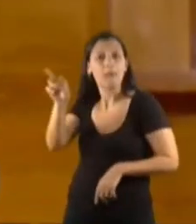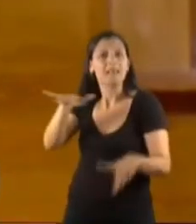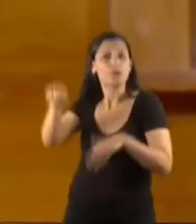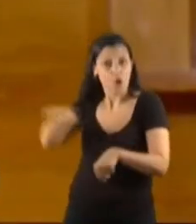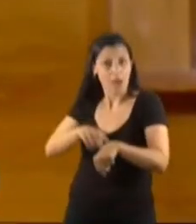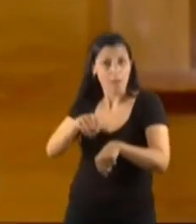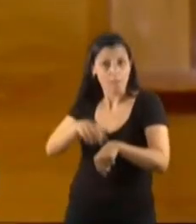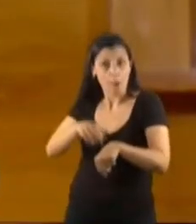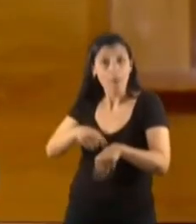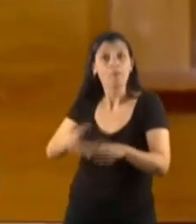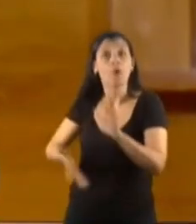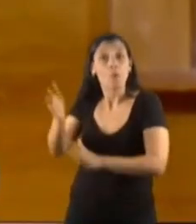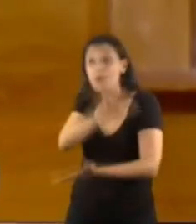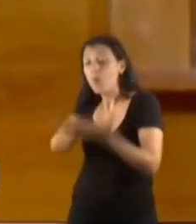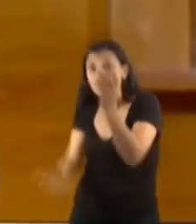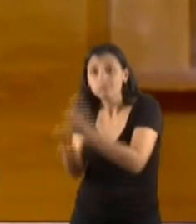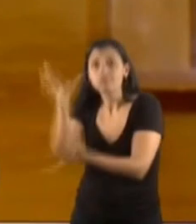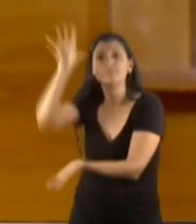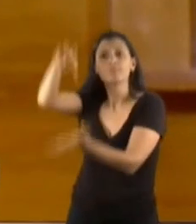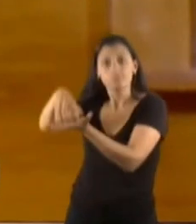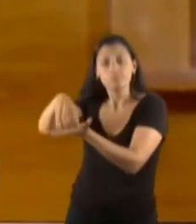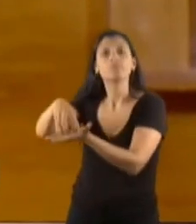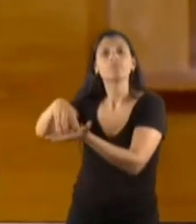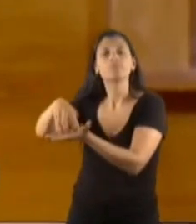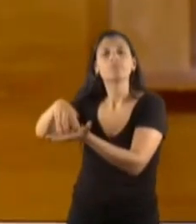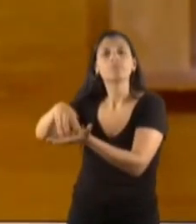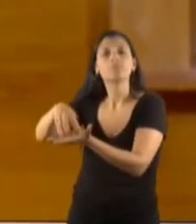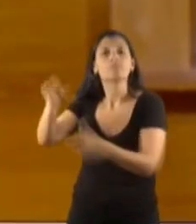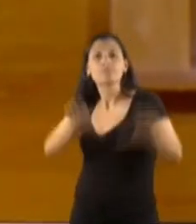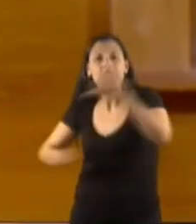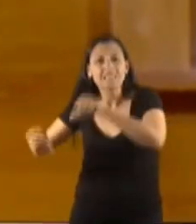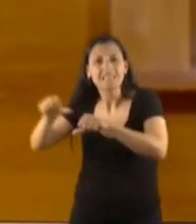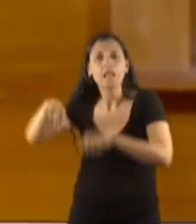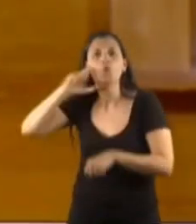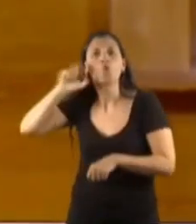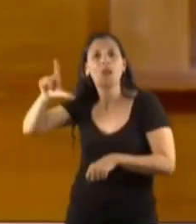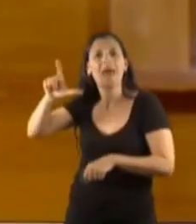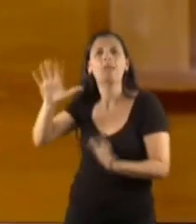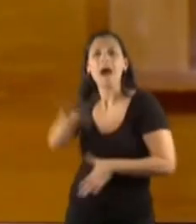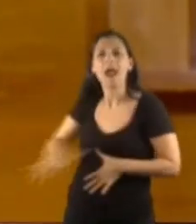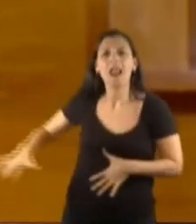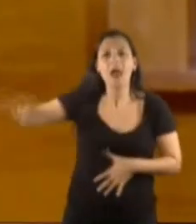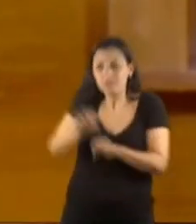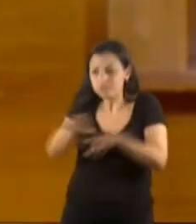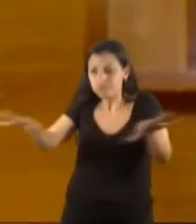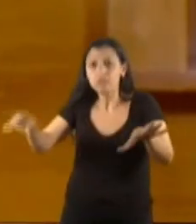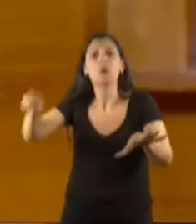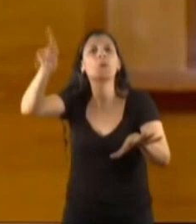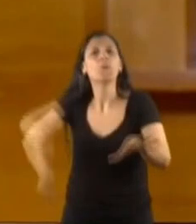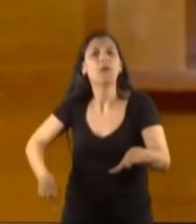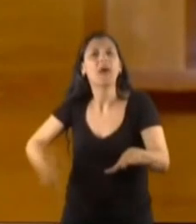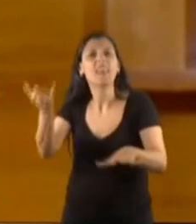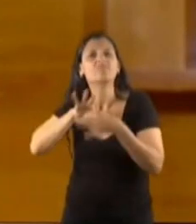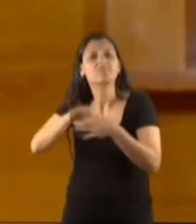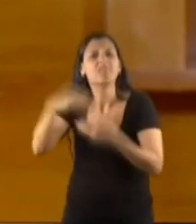de la nueva central de energía nuclear para la zona totalmente íntegramente desarrollado